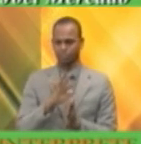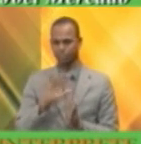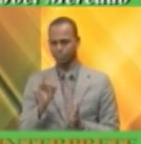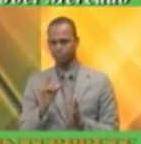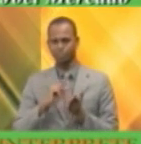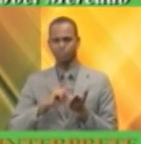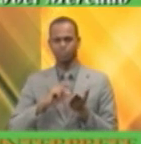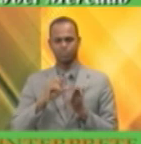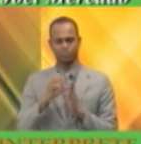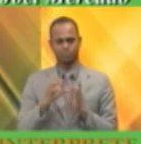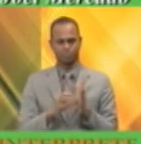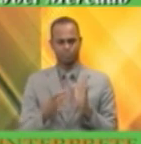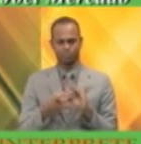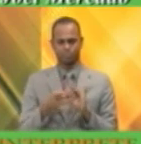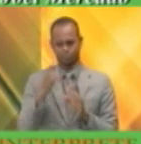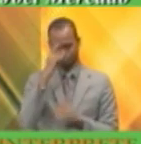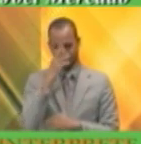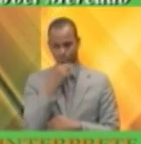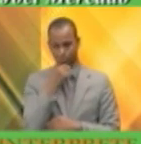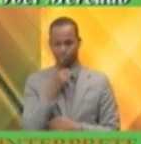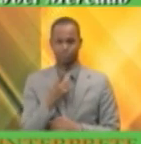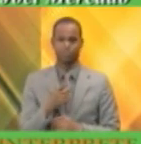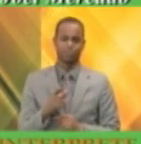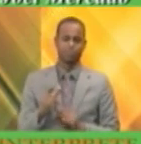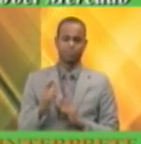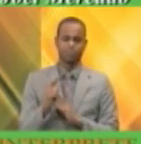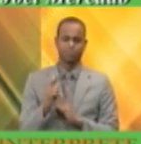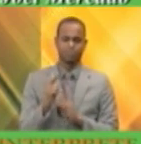la Constitución de la República. La ley